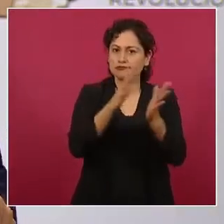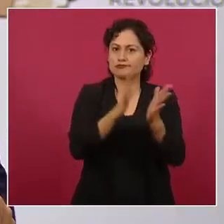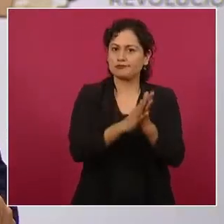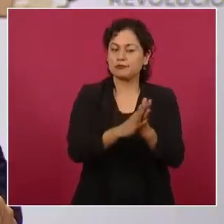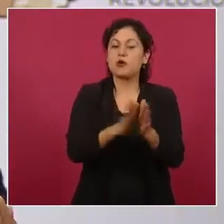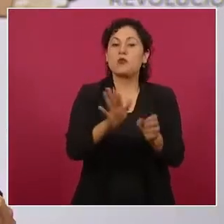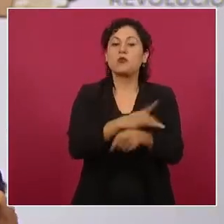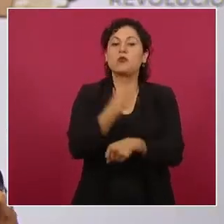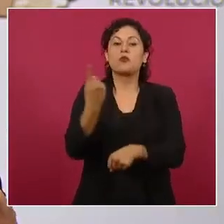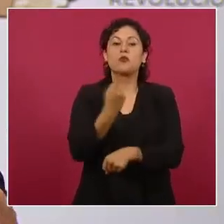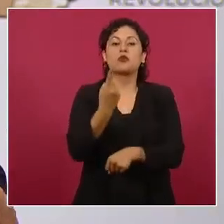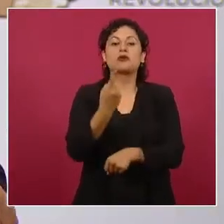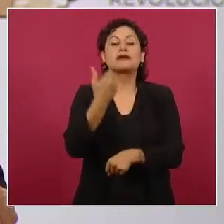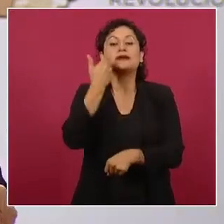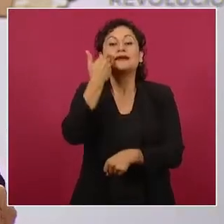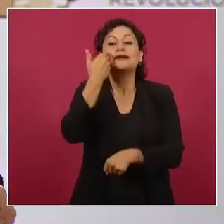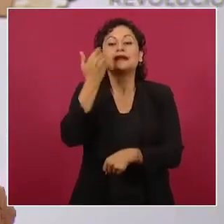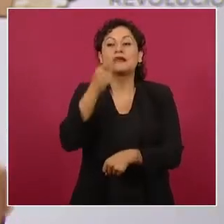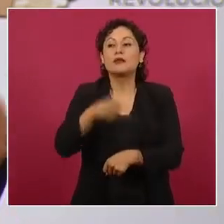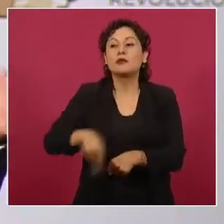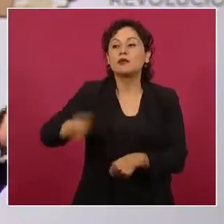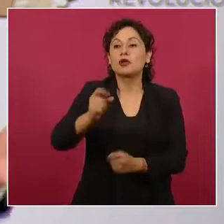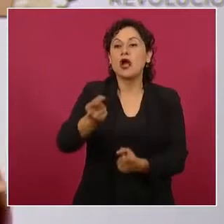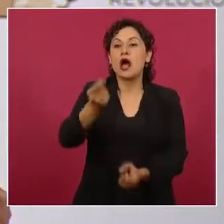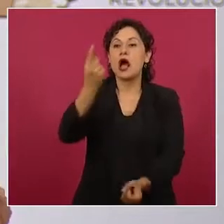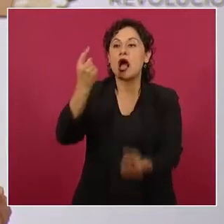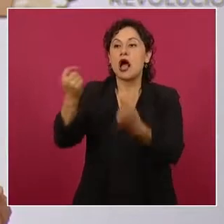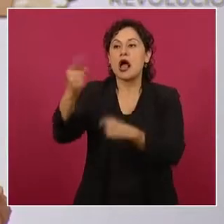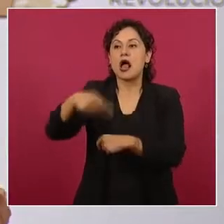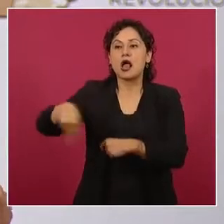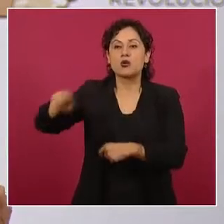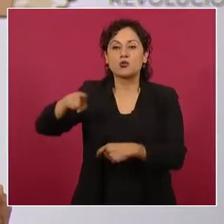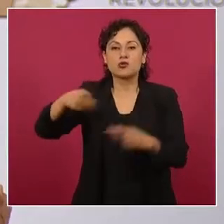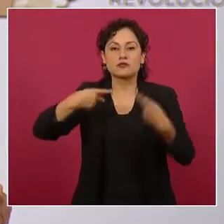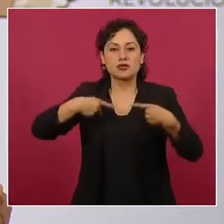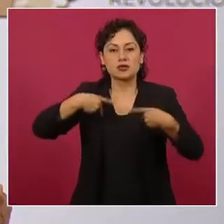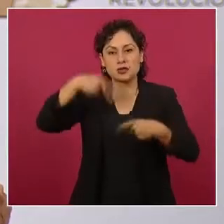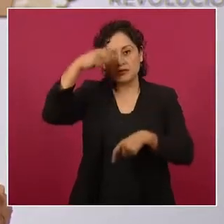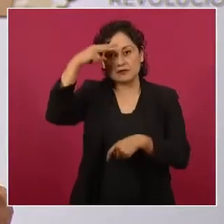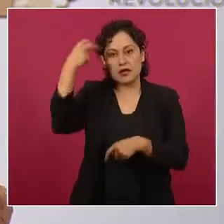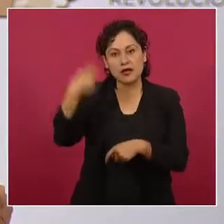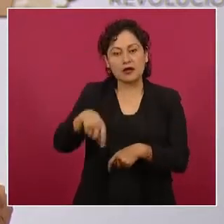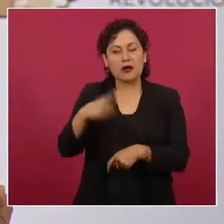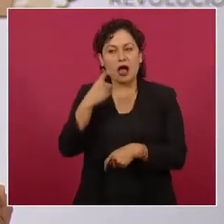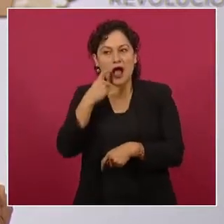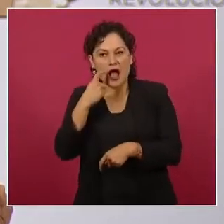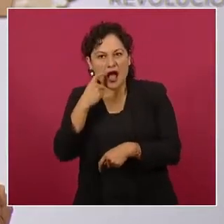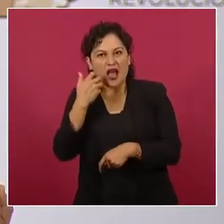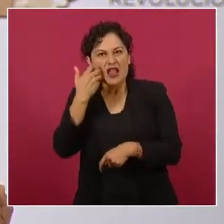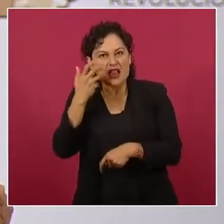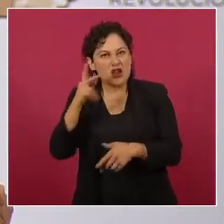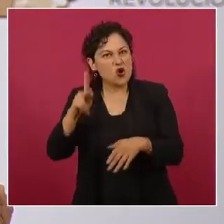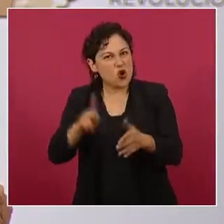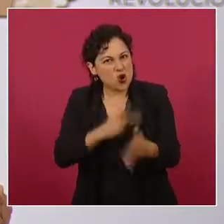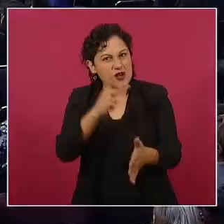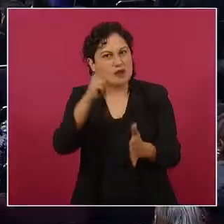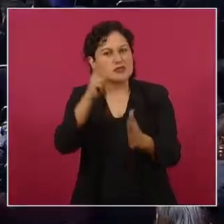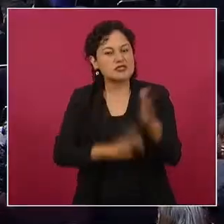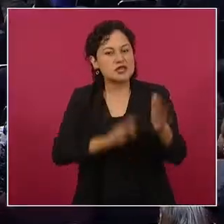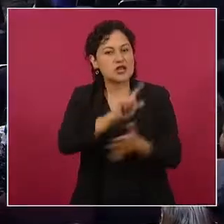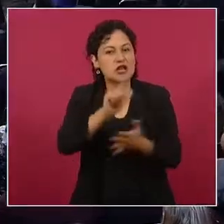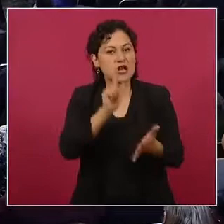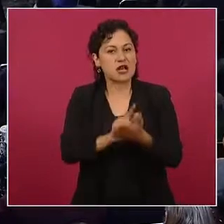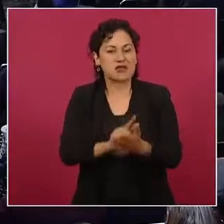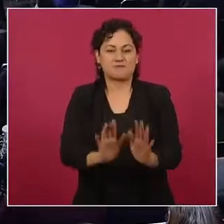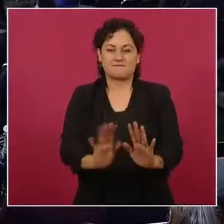a los malos mexicanos que pueden, en una mayoría eventual, reformar nuevamente la ley. Por eso